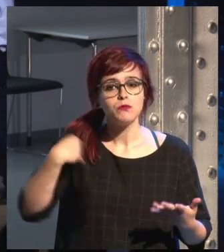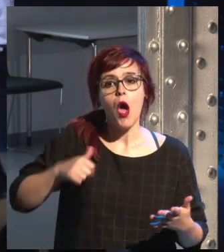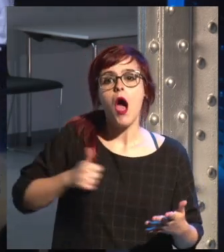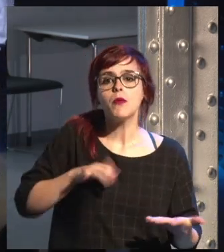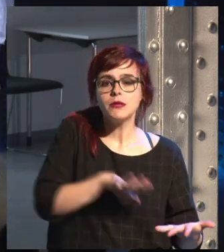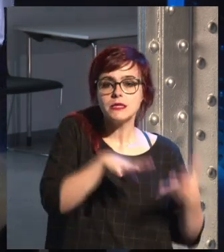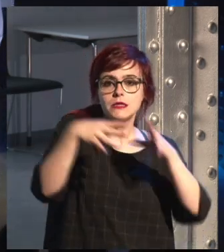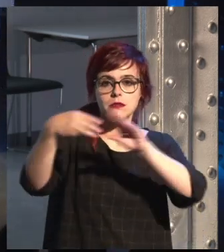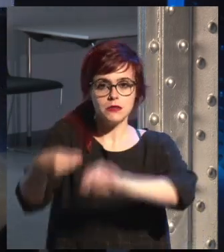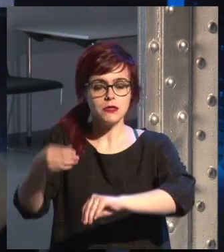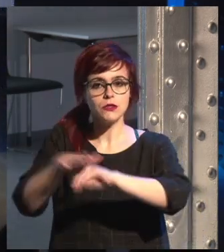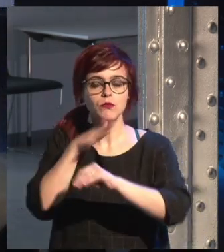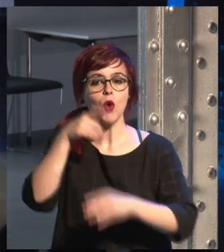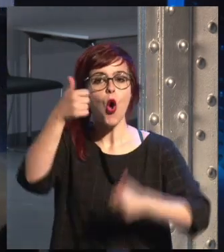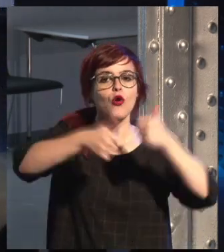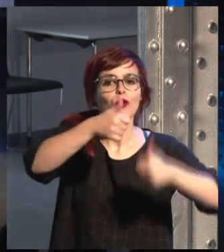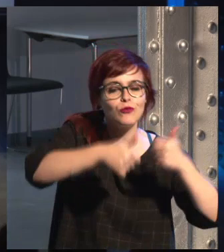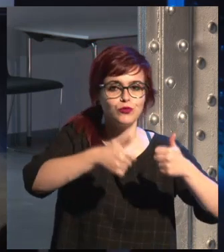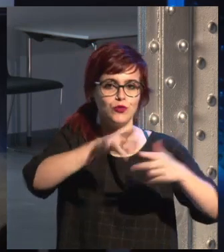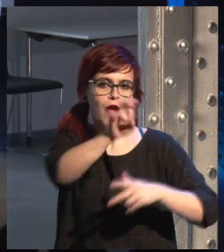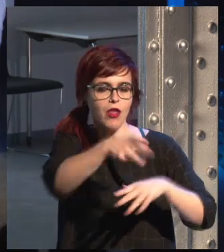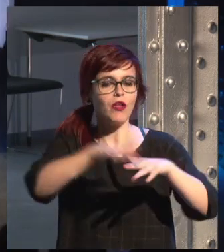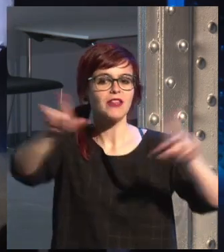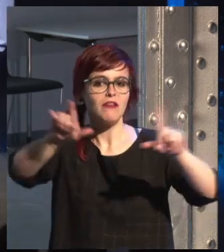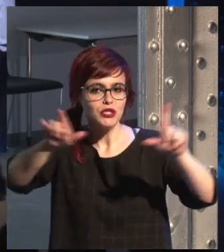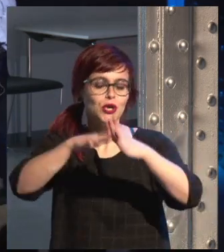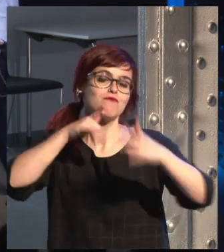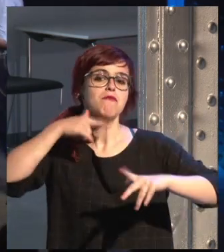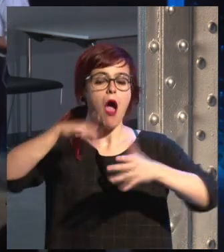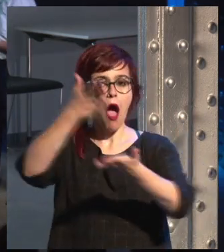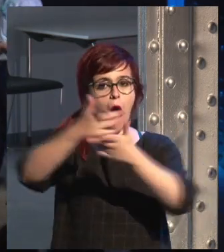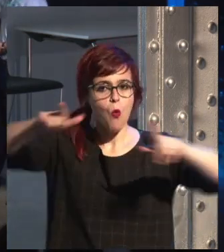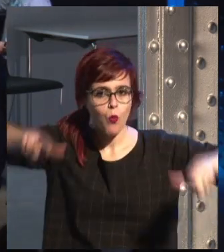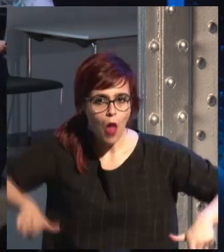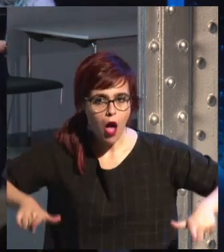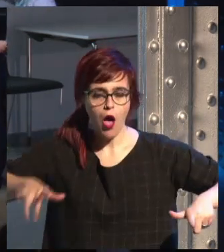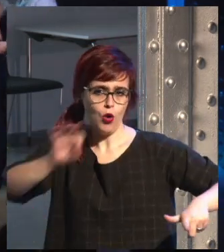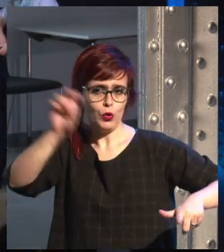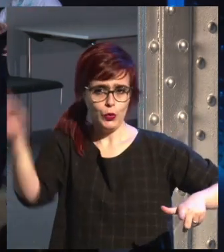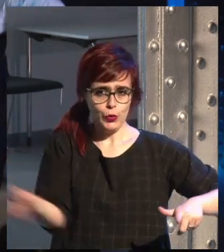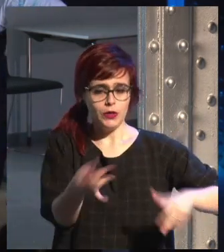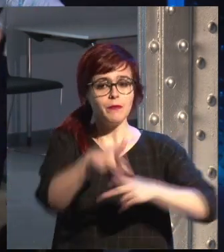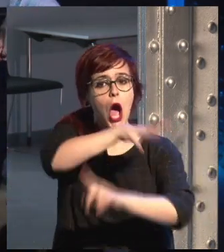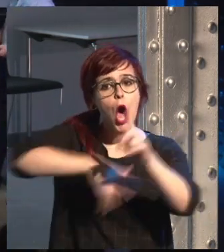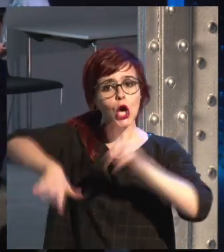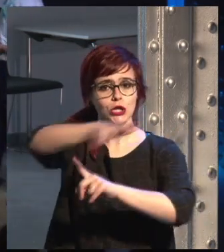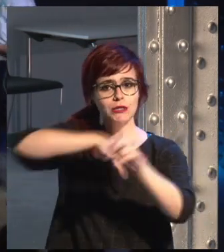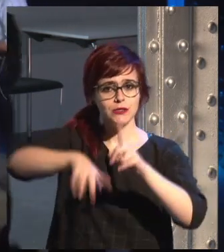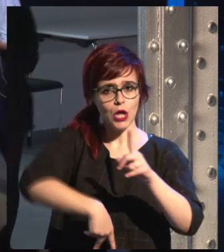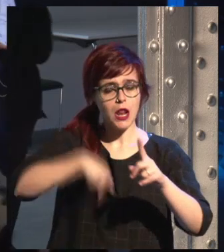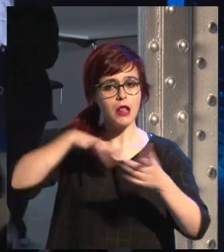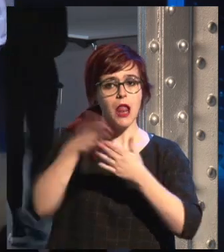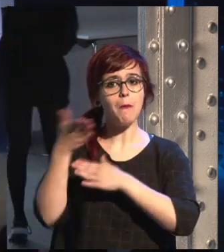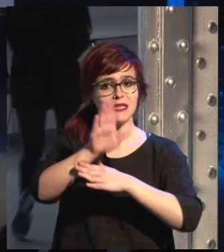contextos de uso también puede ser muy variado, un concurso de televisión en la propia aula, etcétera, etcétera. Y en el contexto de esta